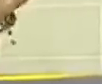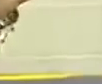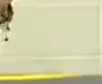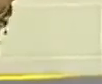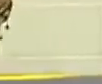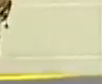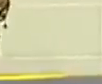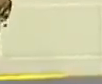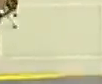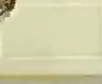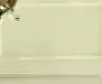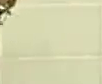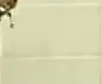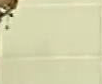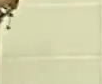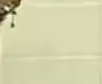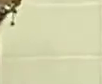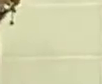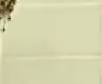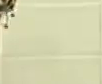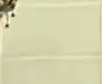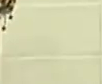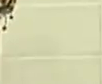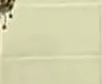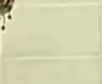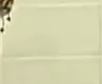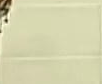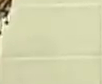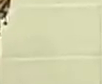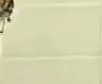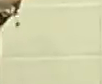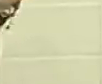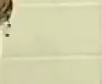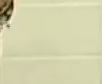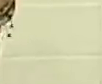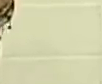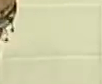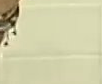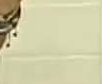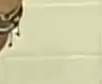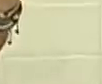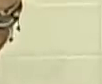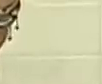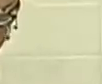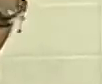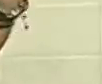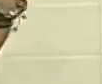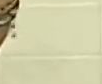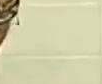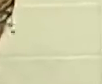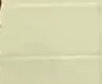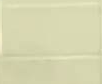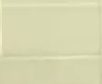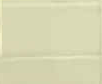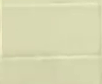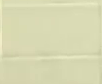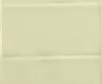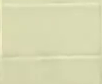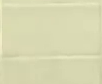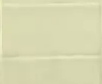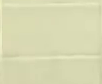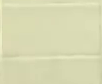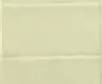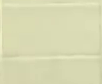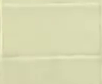el desarrollo de esta importante reunión del presidente de la república Nicolás Maduro con los diputados y diputadas de la patria con este resumen te pedimos esta